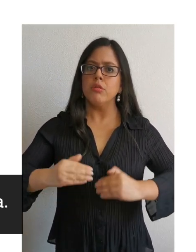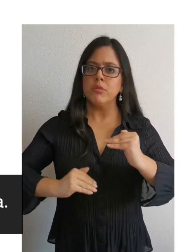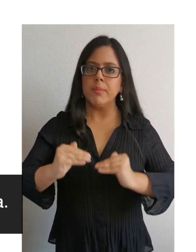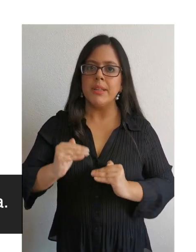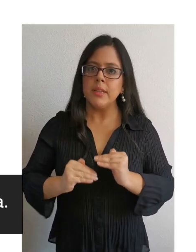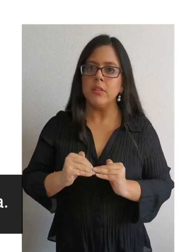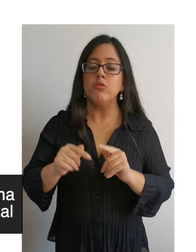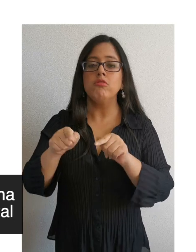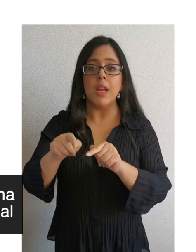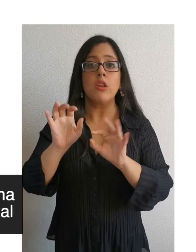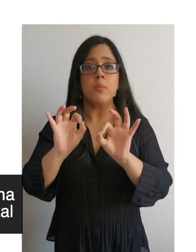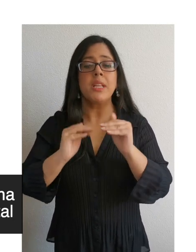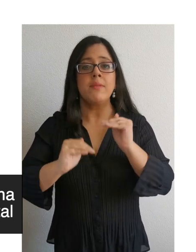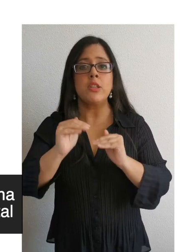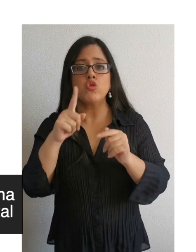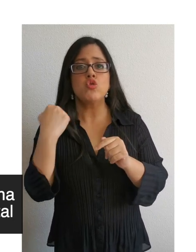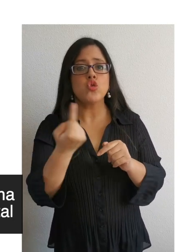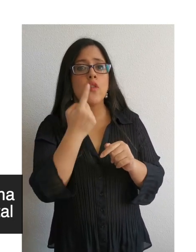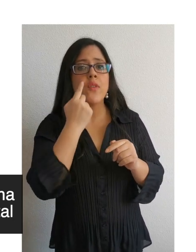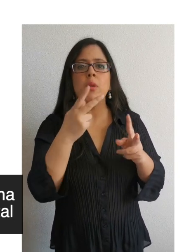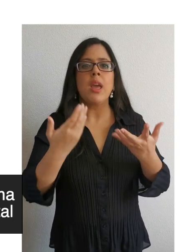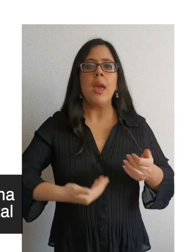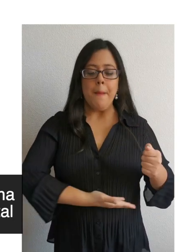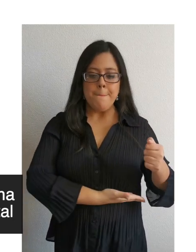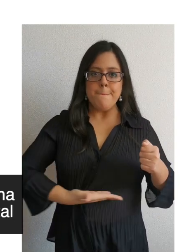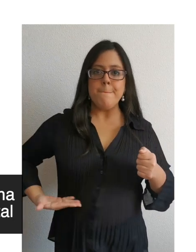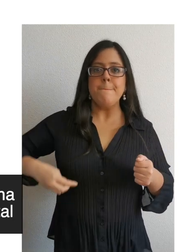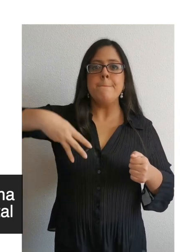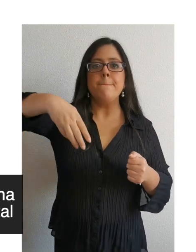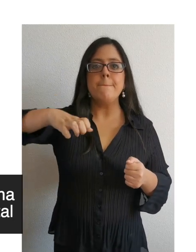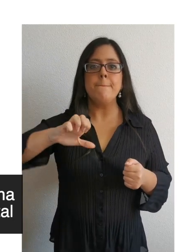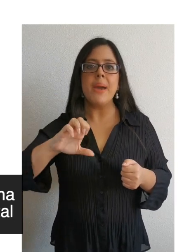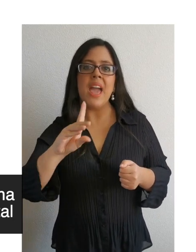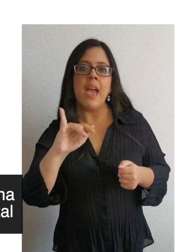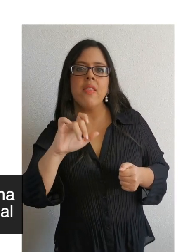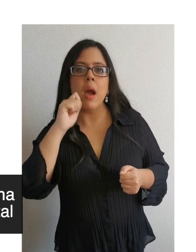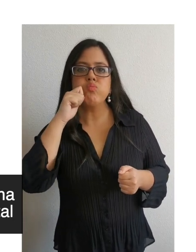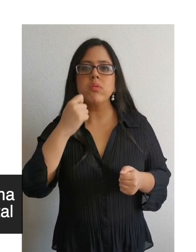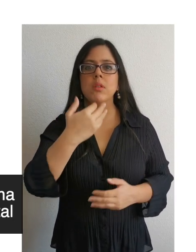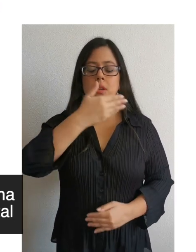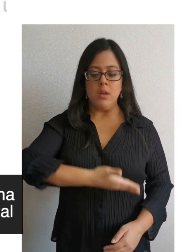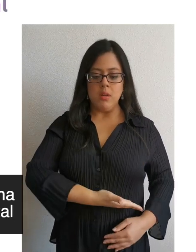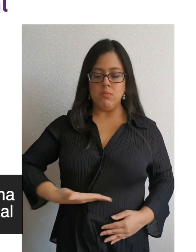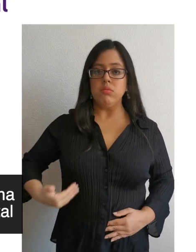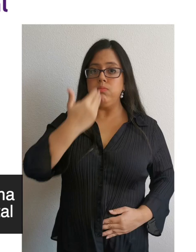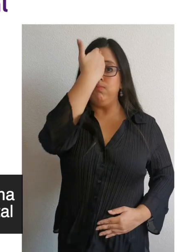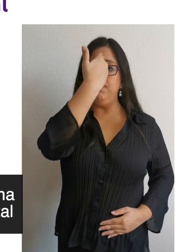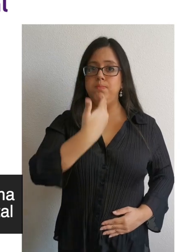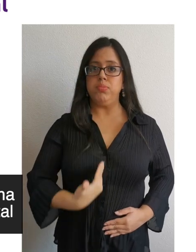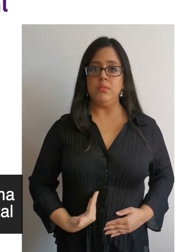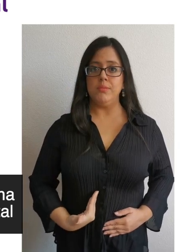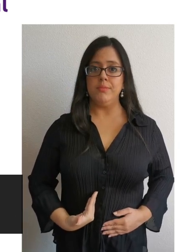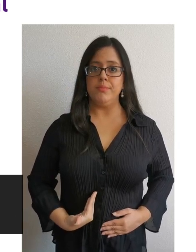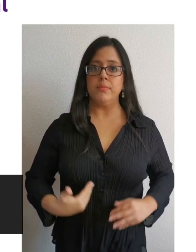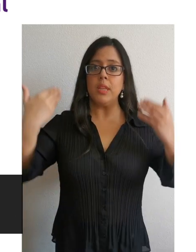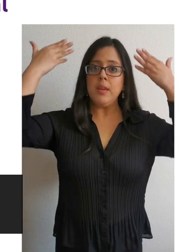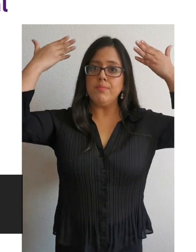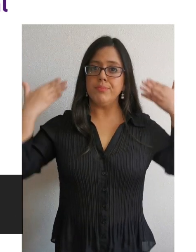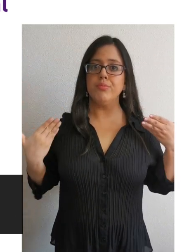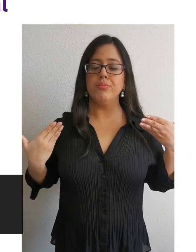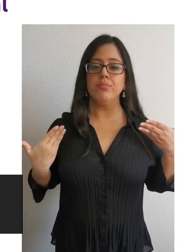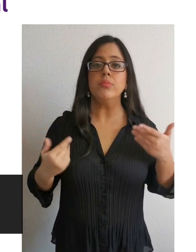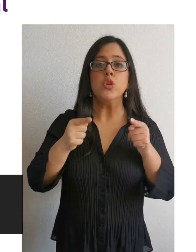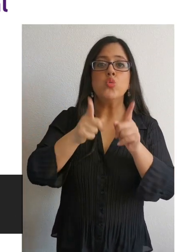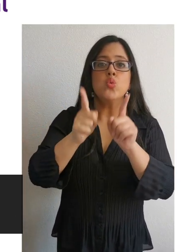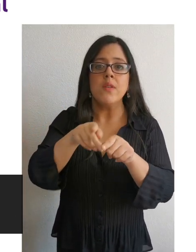anatómica. Normalmente hablamos de una línea media o mediana en donde intersectan los planos frontal y medio sagital